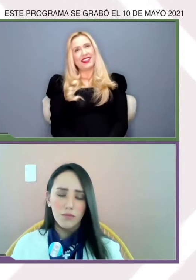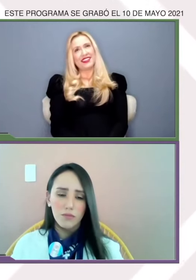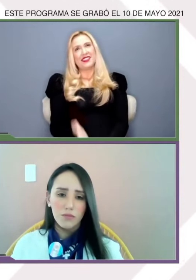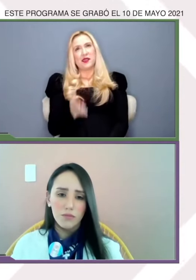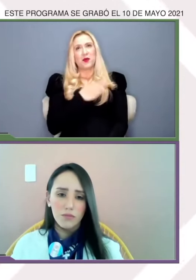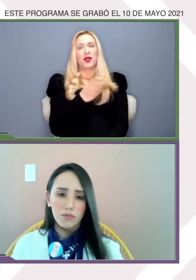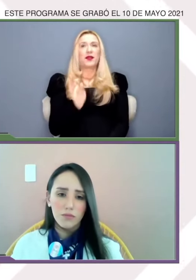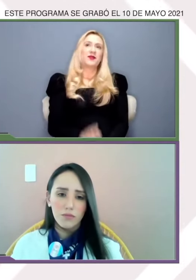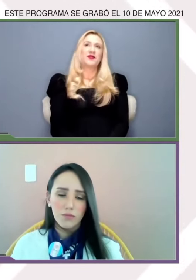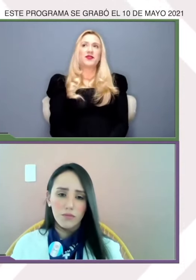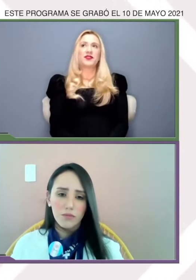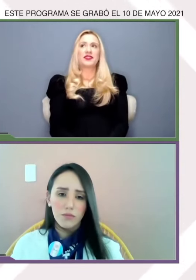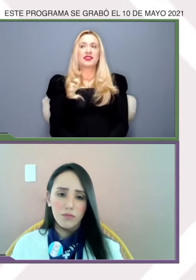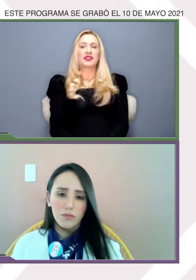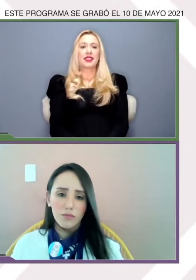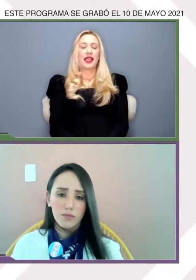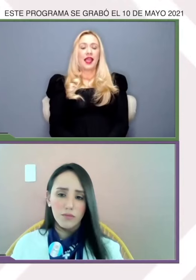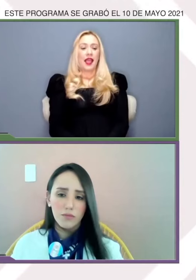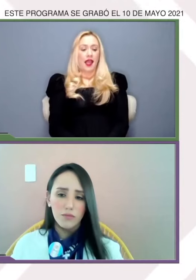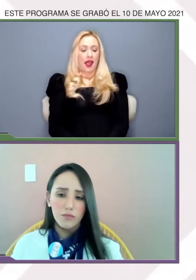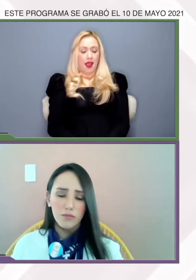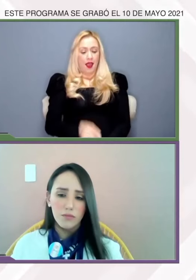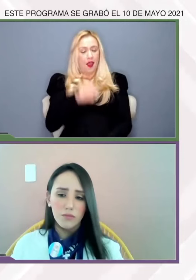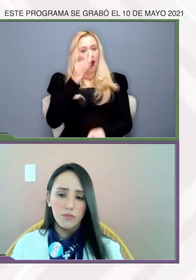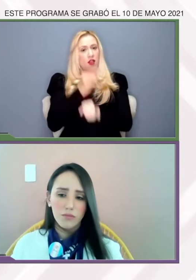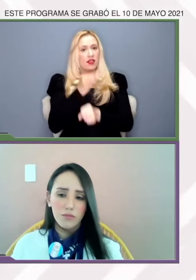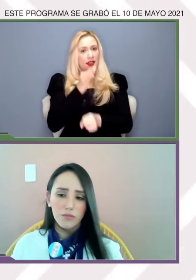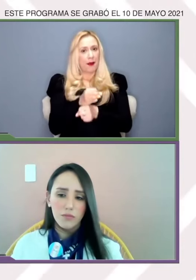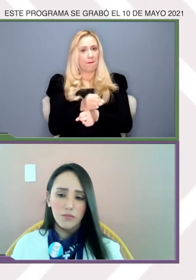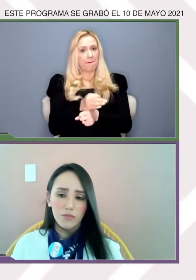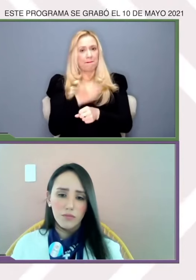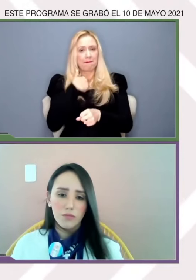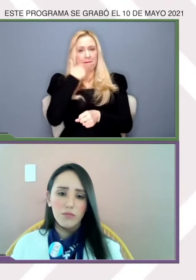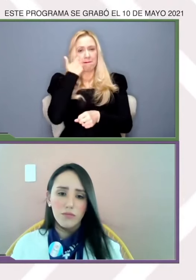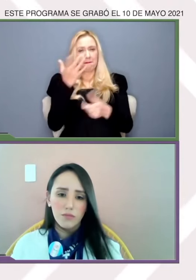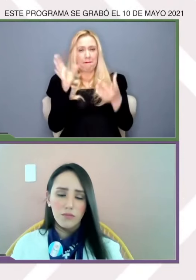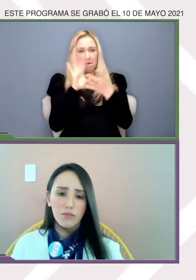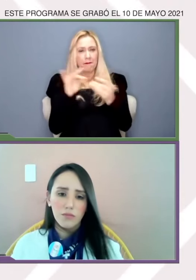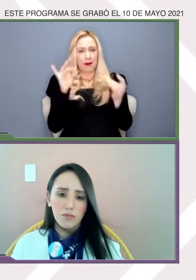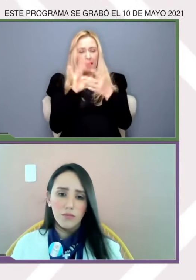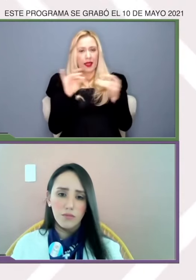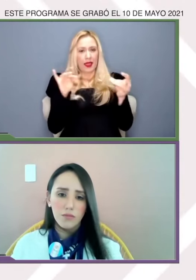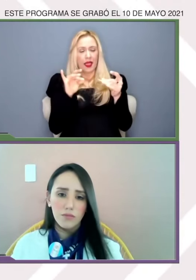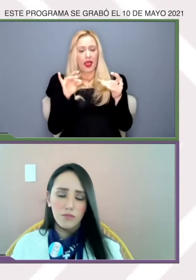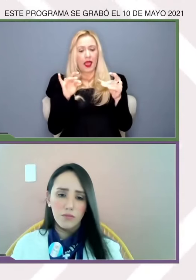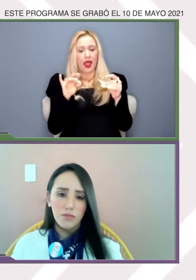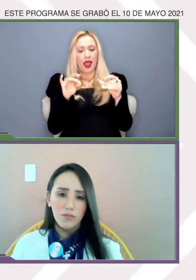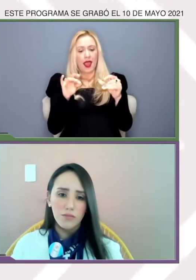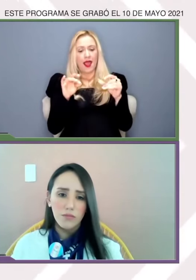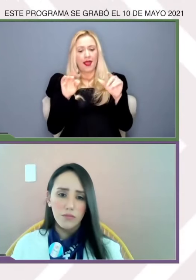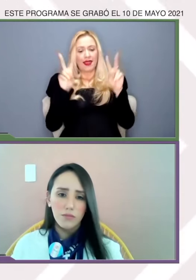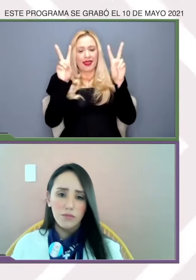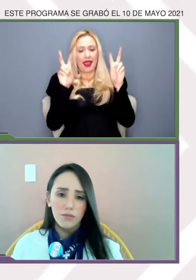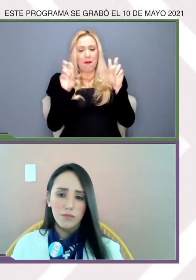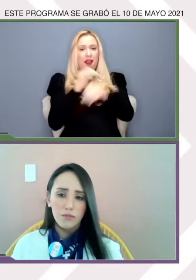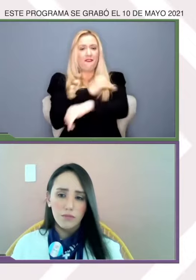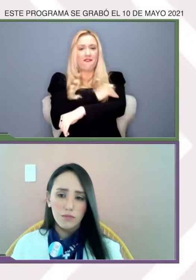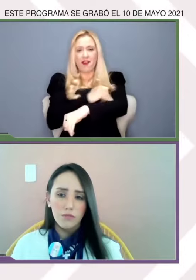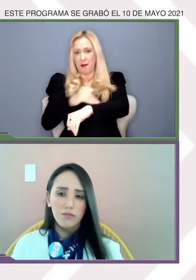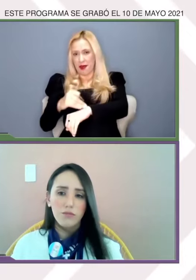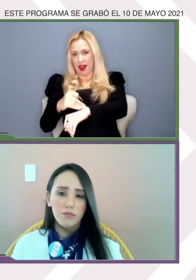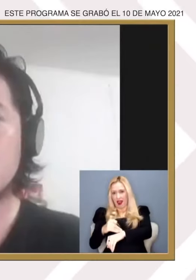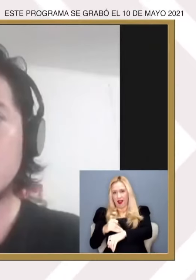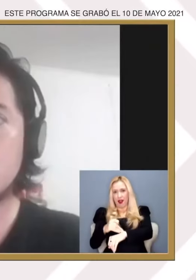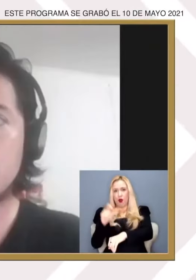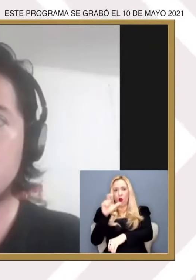Bueno, terminando como ahorita la parte del núcleo familiar, de las salidas de